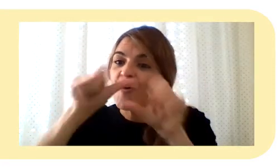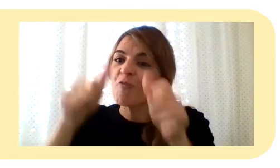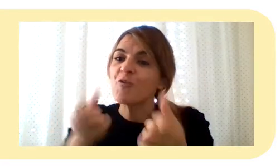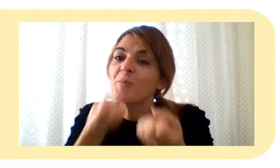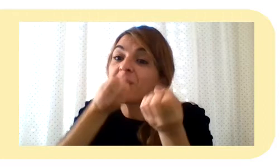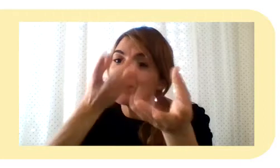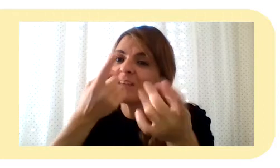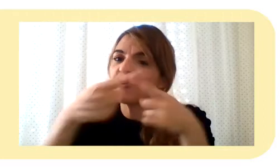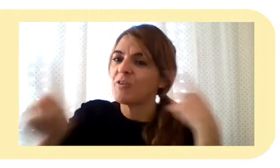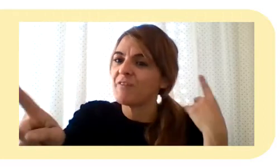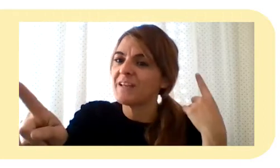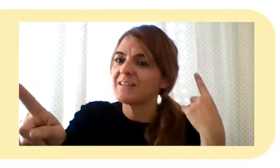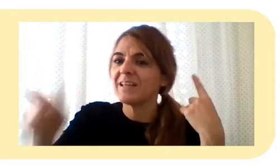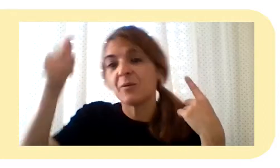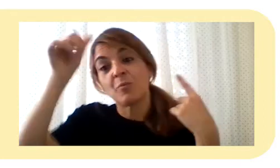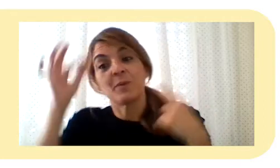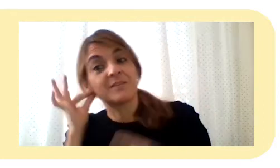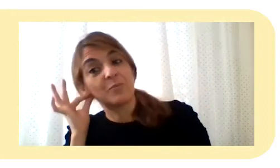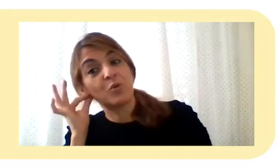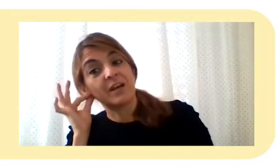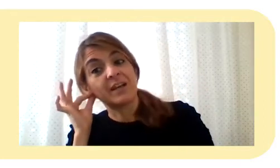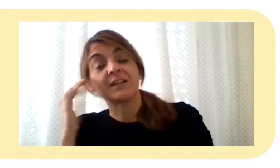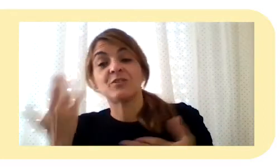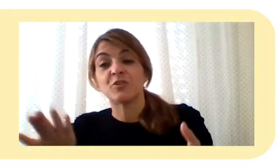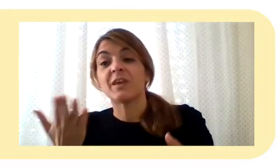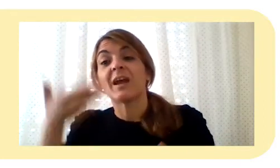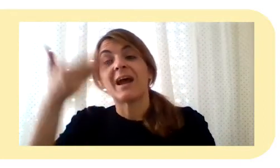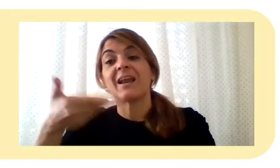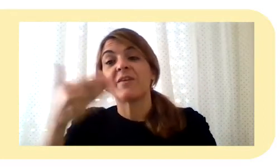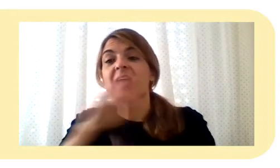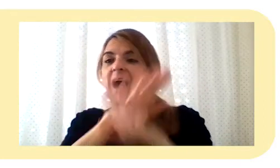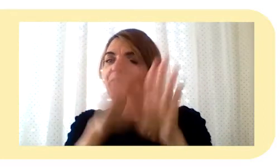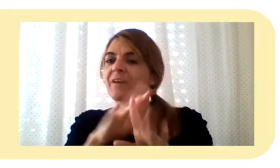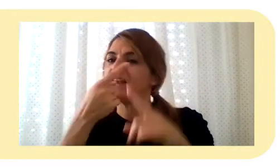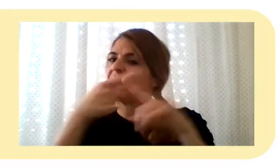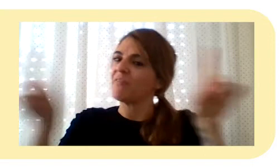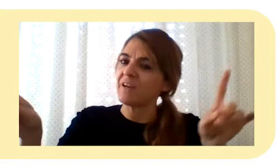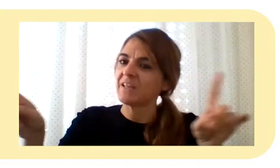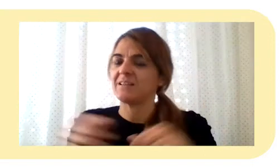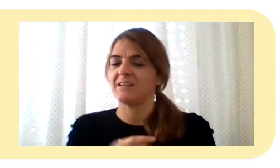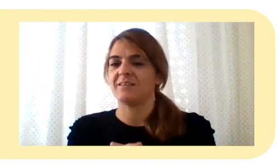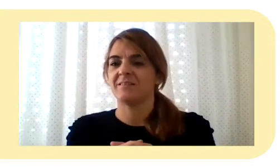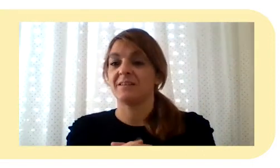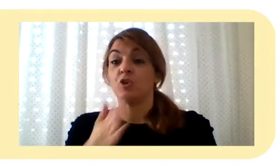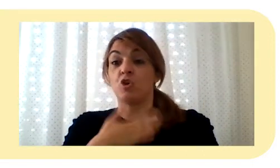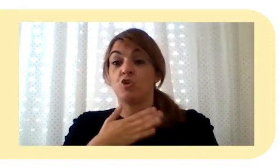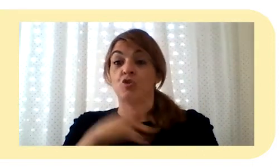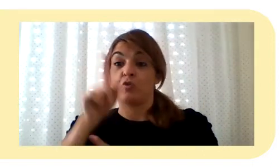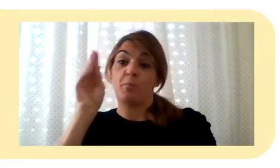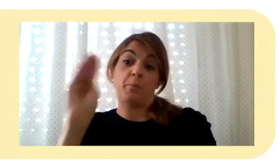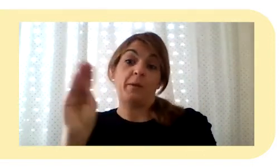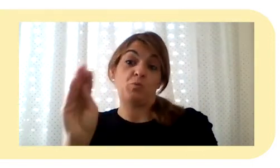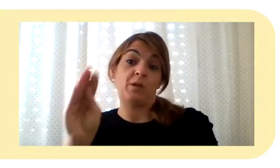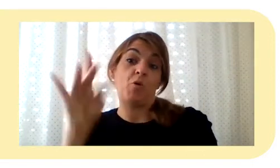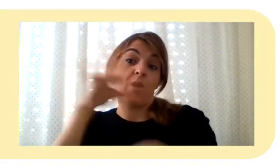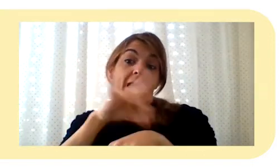mejor mujeres y hombres, y una valoración de la gravedad. Y nos preguntamos a los médicos y médicas que